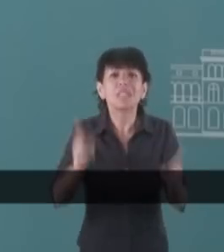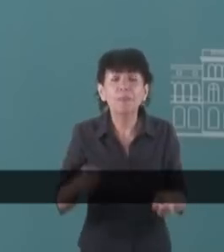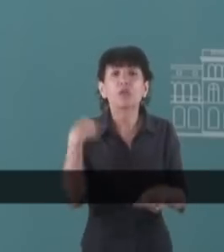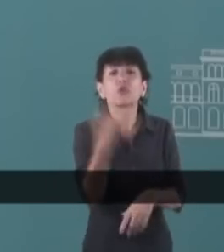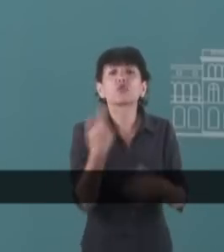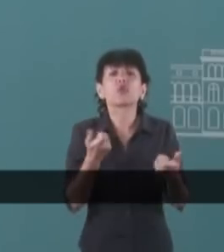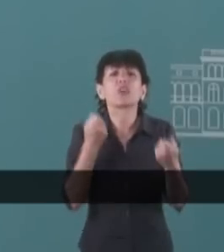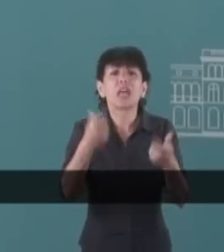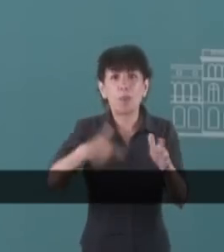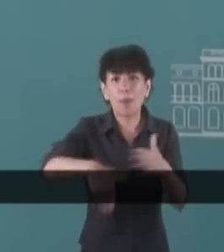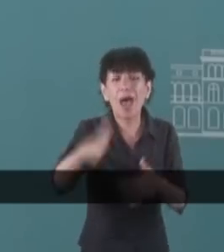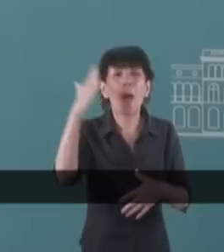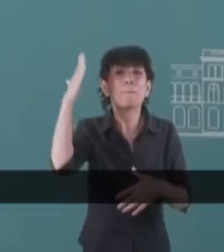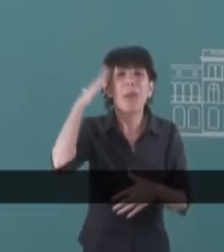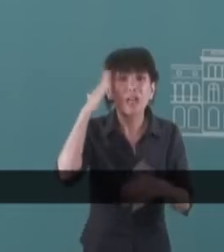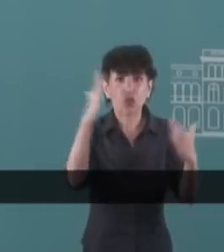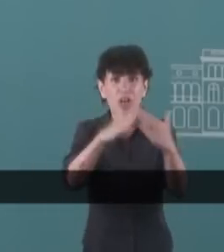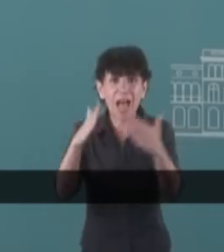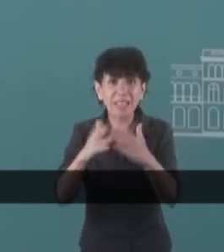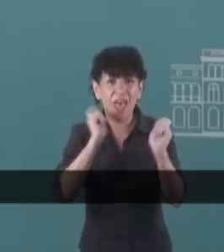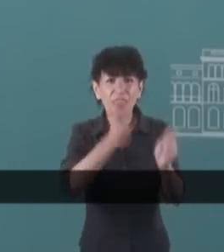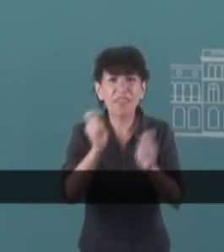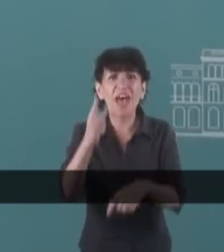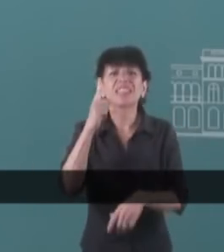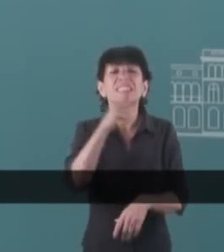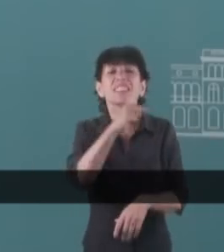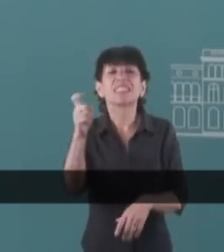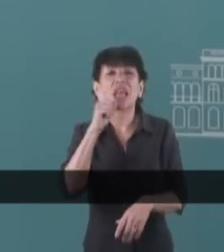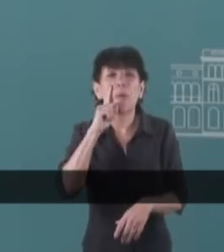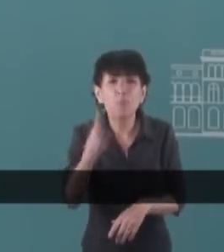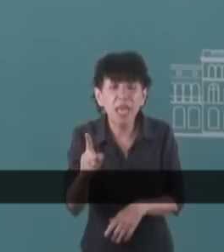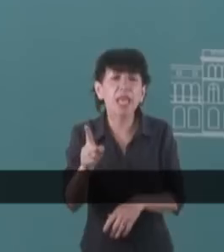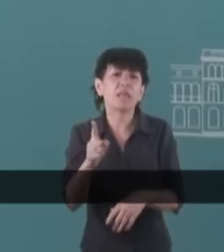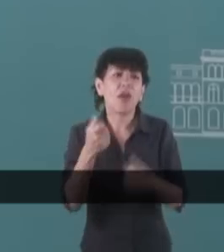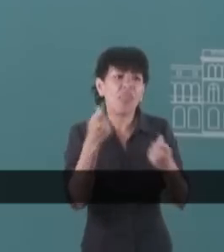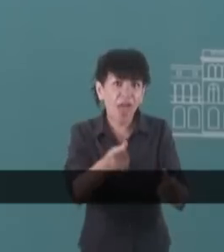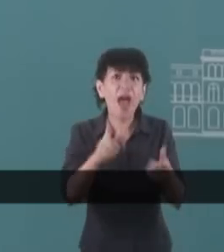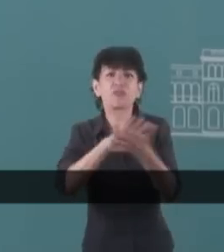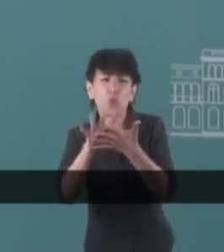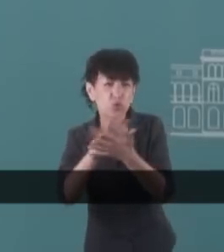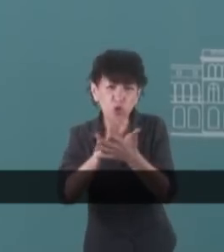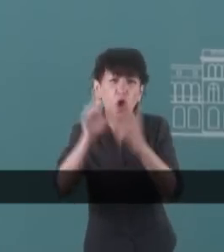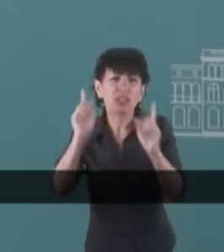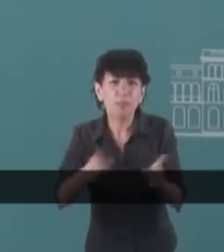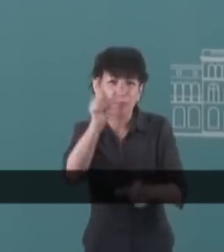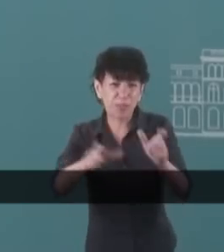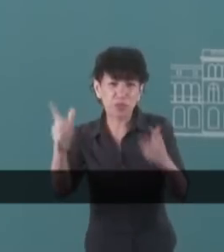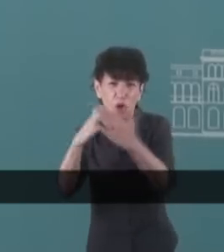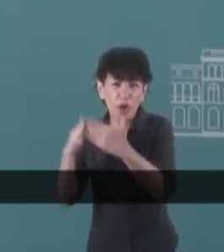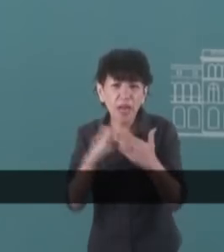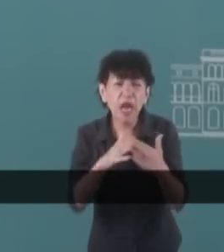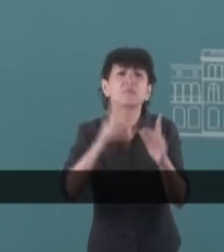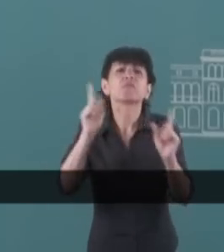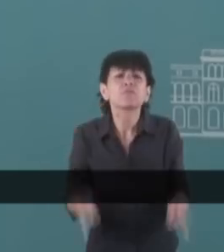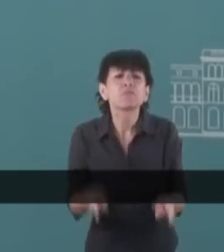Estamos entregando en marzo ya la vivienda 100.000, además de otra cantidad de soluciones habitacionales. Siguen con mucha fuerza todas las políticas de